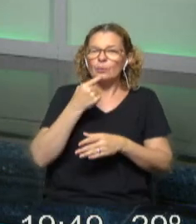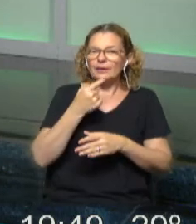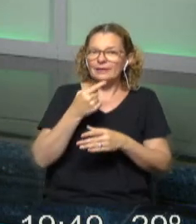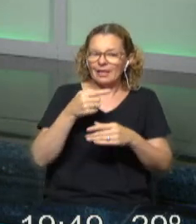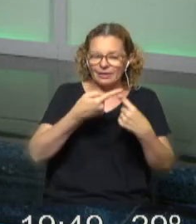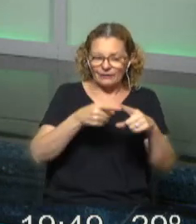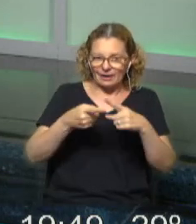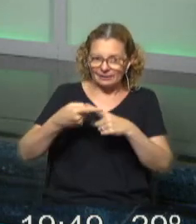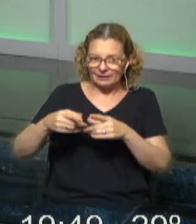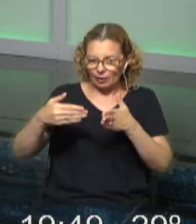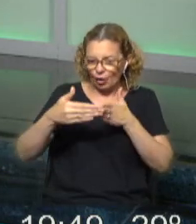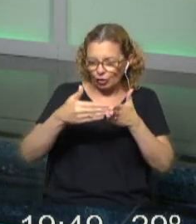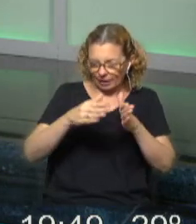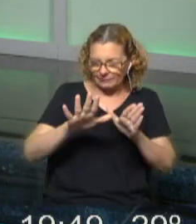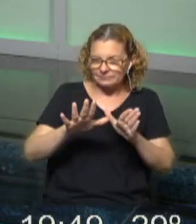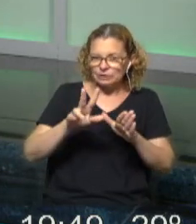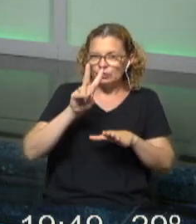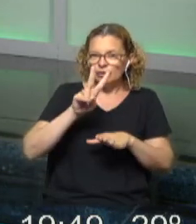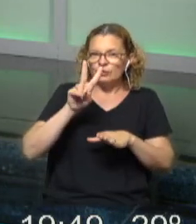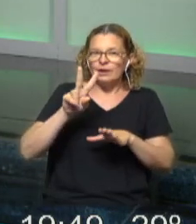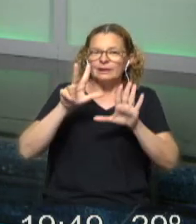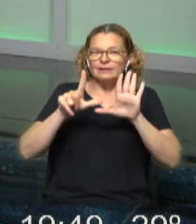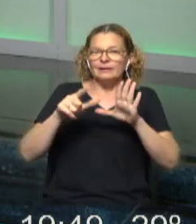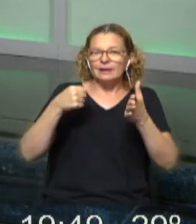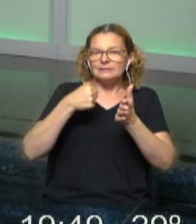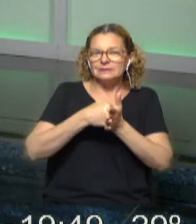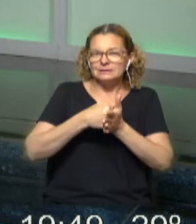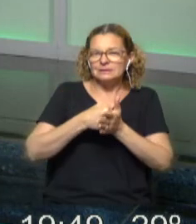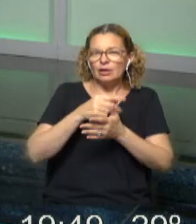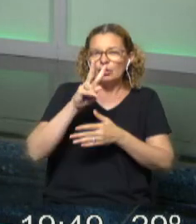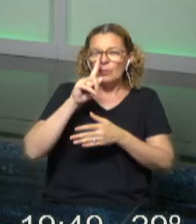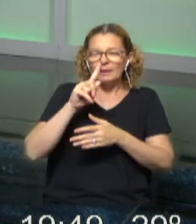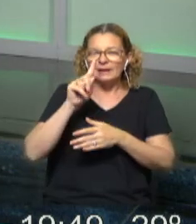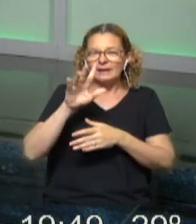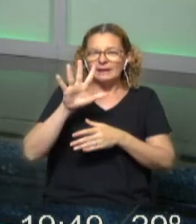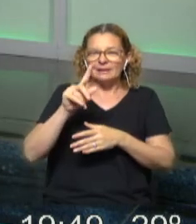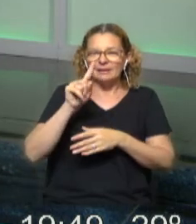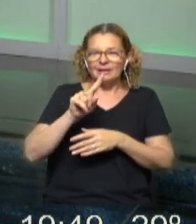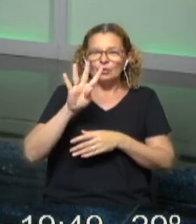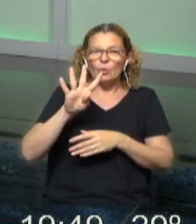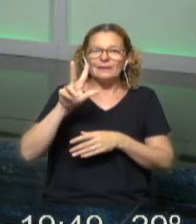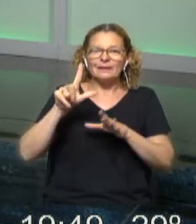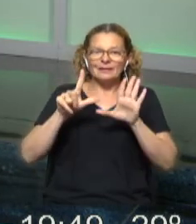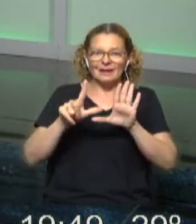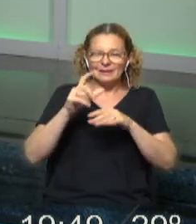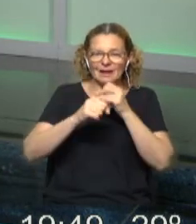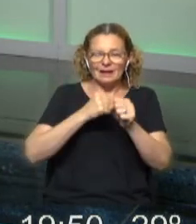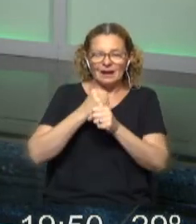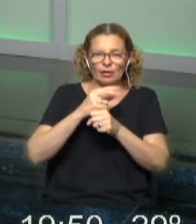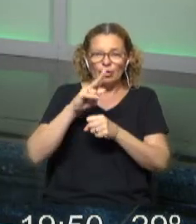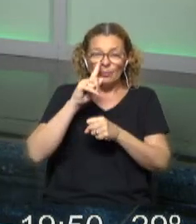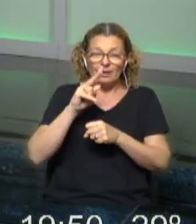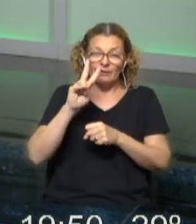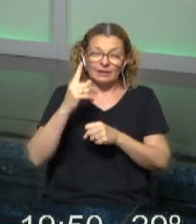decíamos, o 52 intersecciones, hubo 227 accidentes de tránsito en 2015 y 147 en 2021.